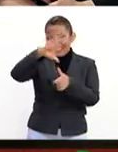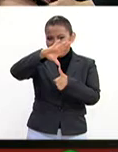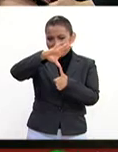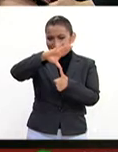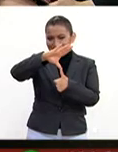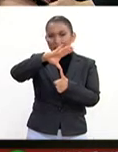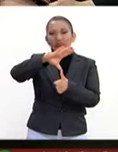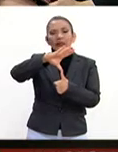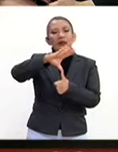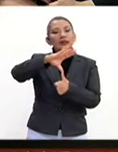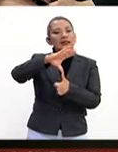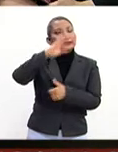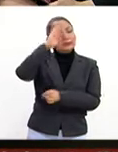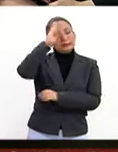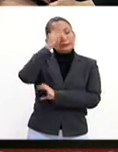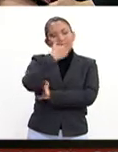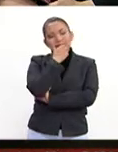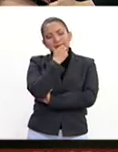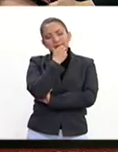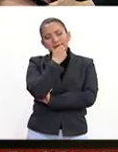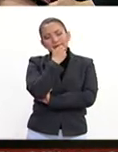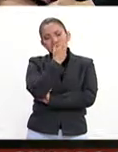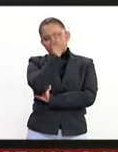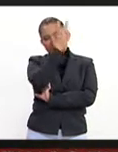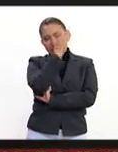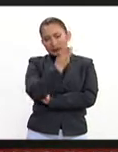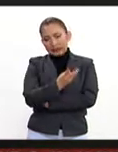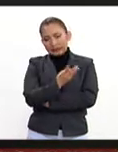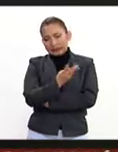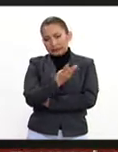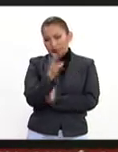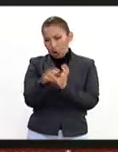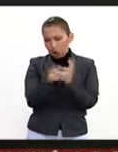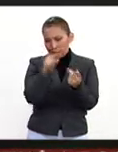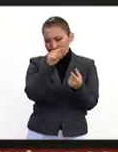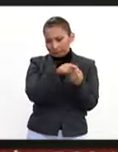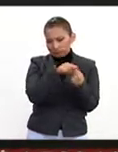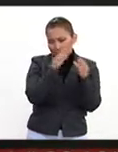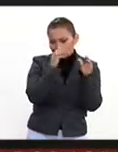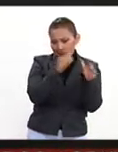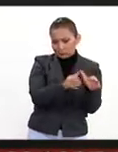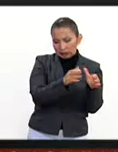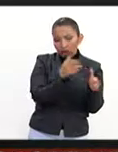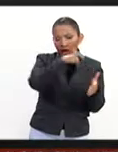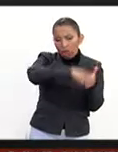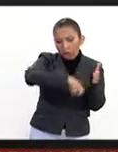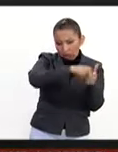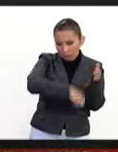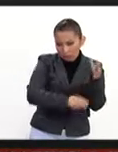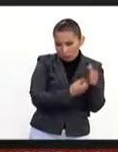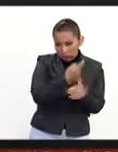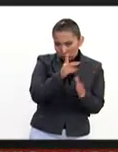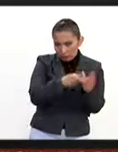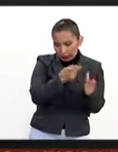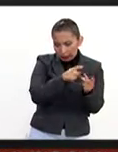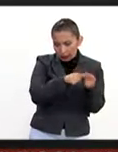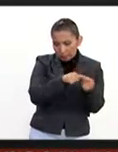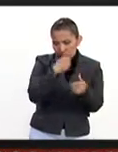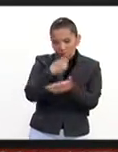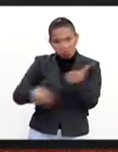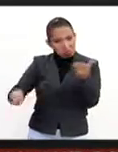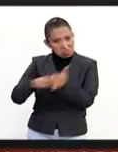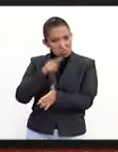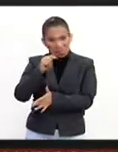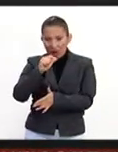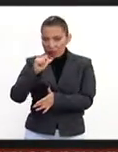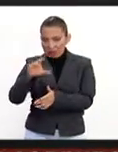del Norte, pensando en 3 escenarios alternativos, que sería 1, una renegociación, 2, una cancelación